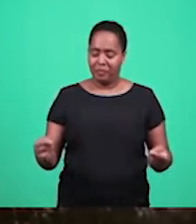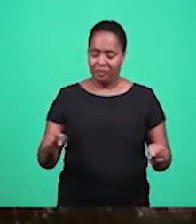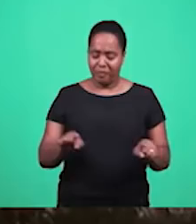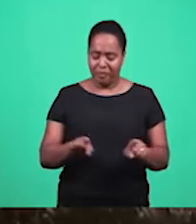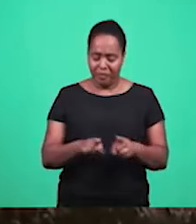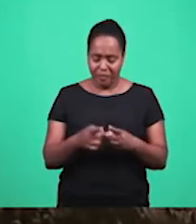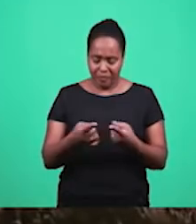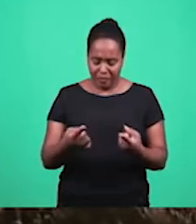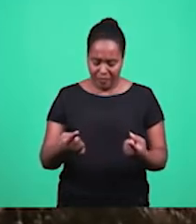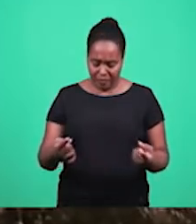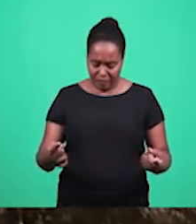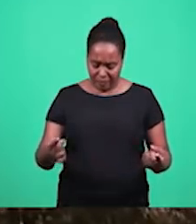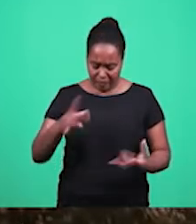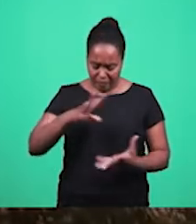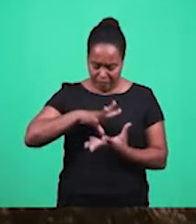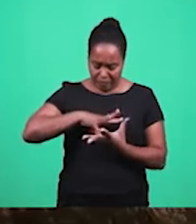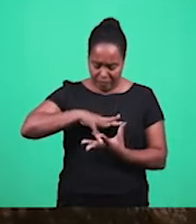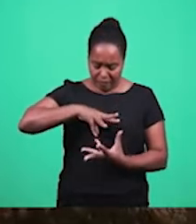niño